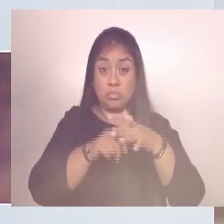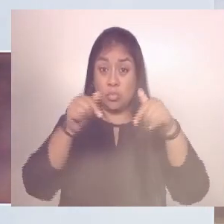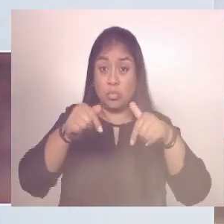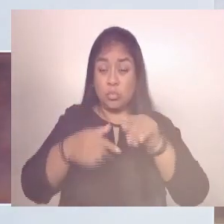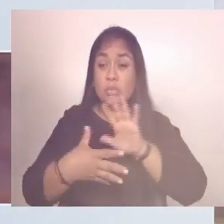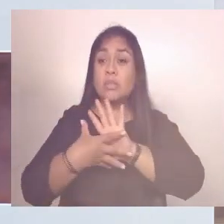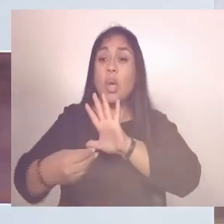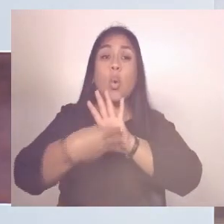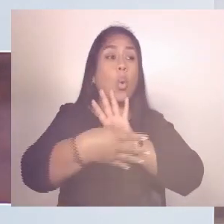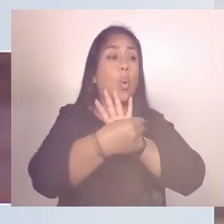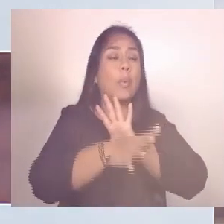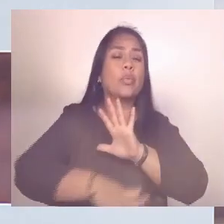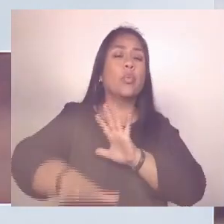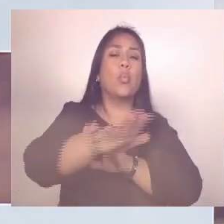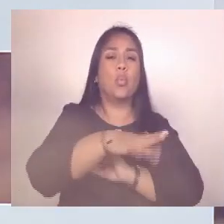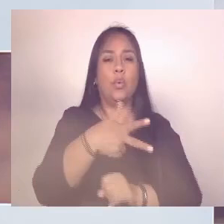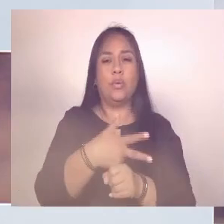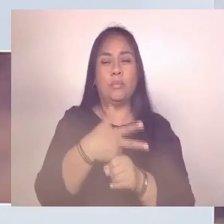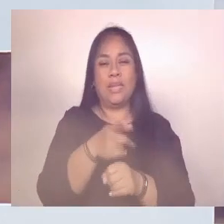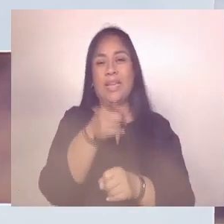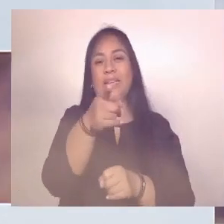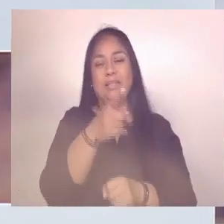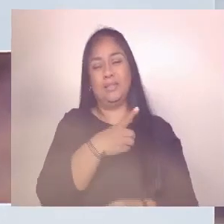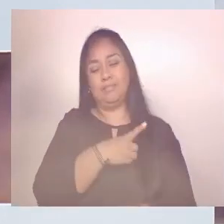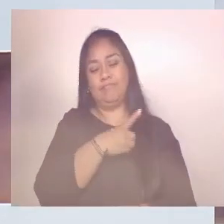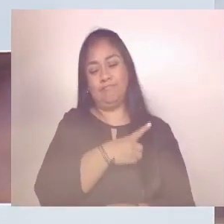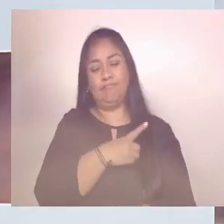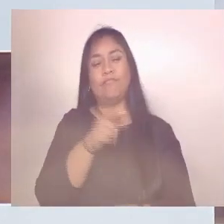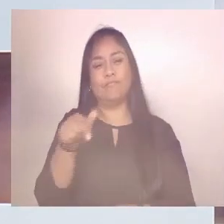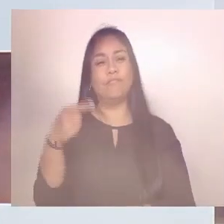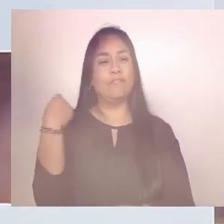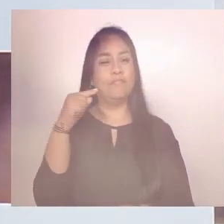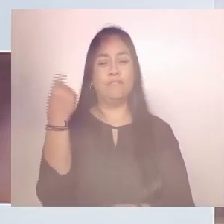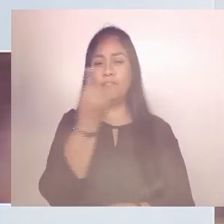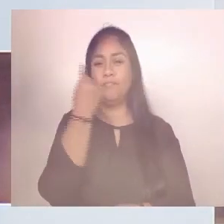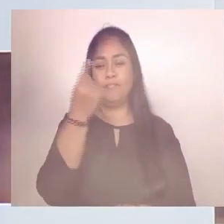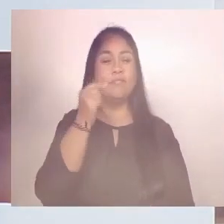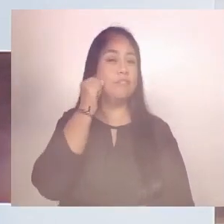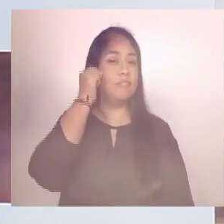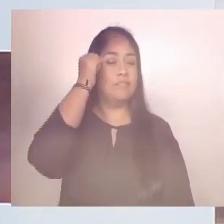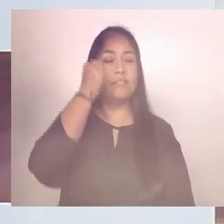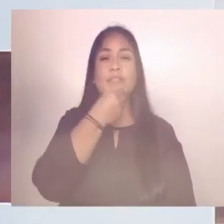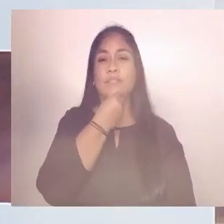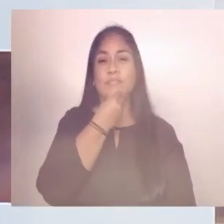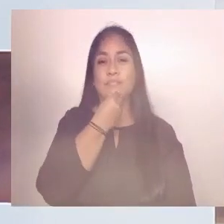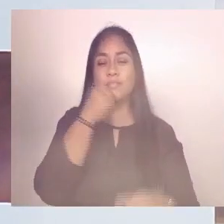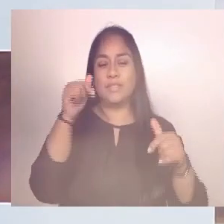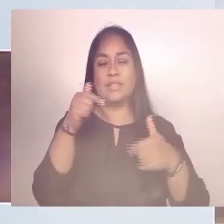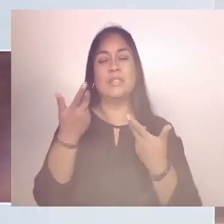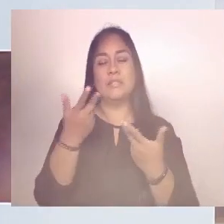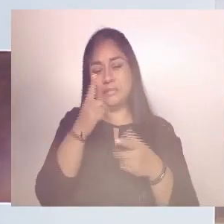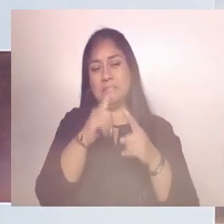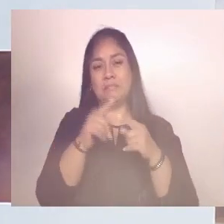replique en todo el país. Ese es el deseo para todos los adultos en edad